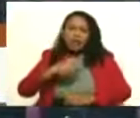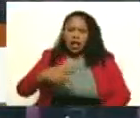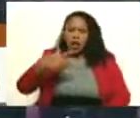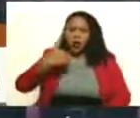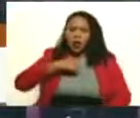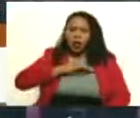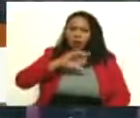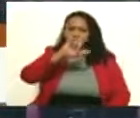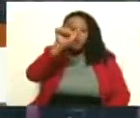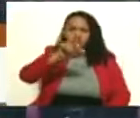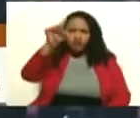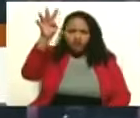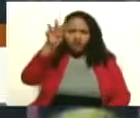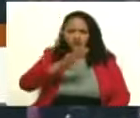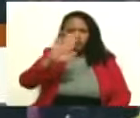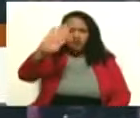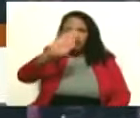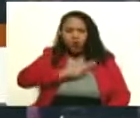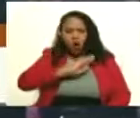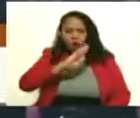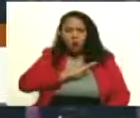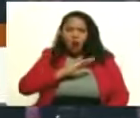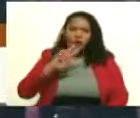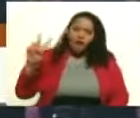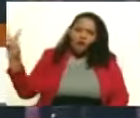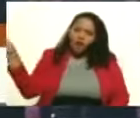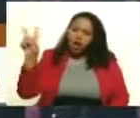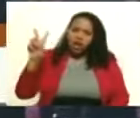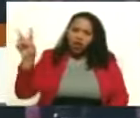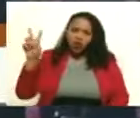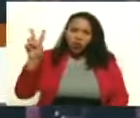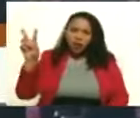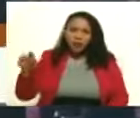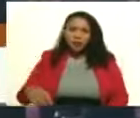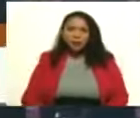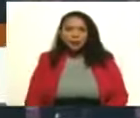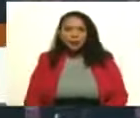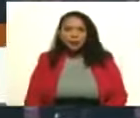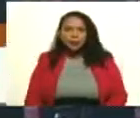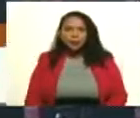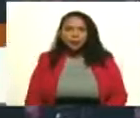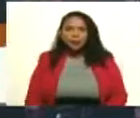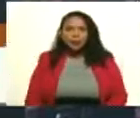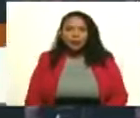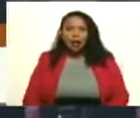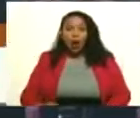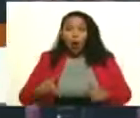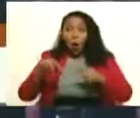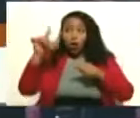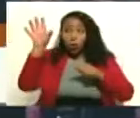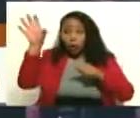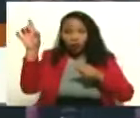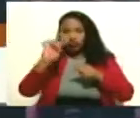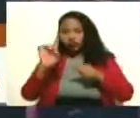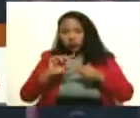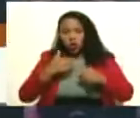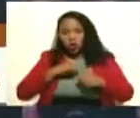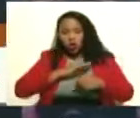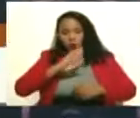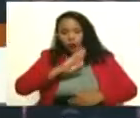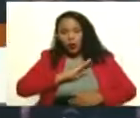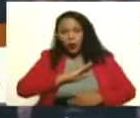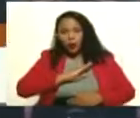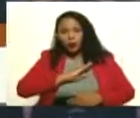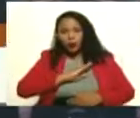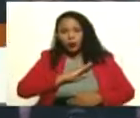nuestra Guayana Esequiba le pertenece a Venezuela, a nadie más. ¿Con